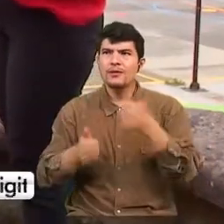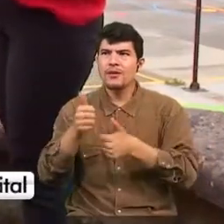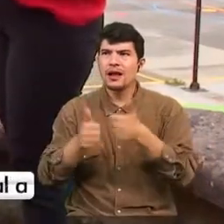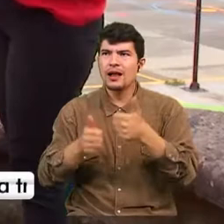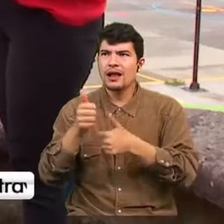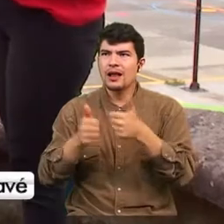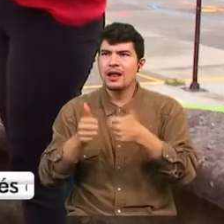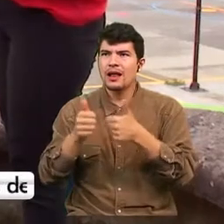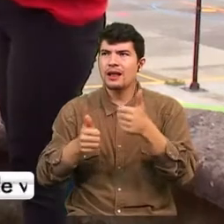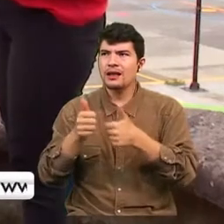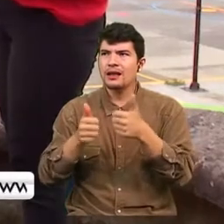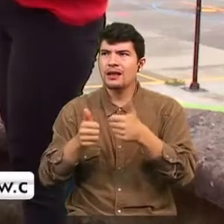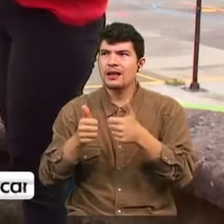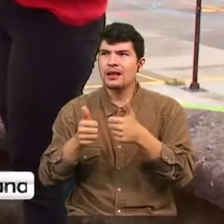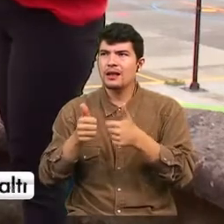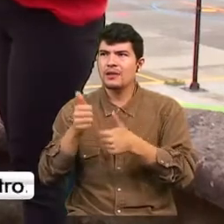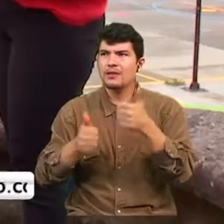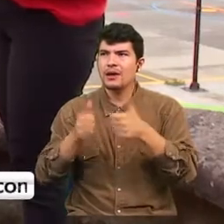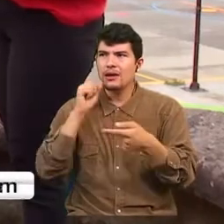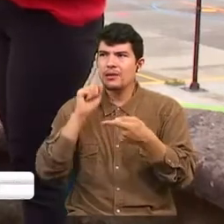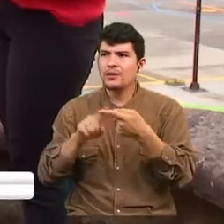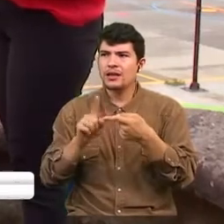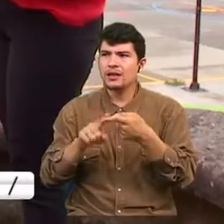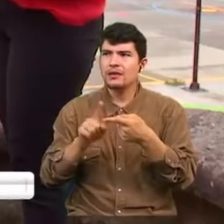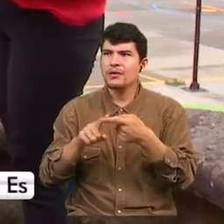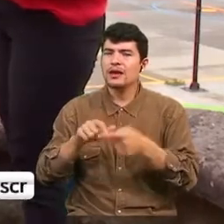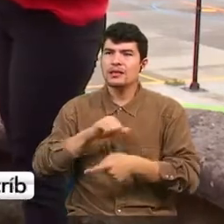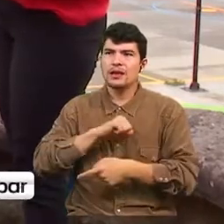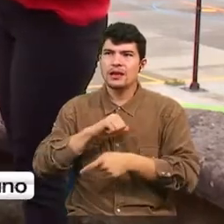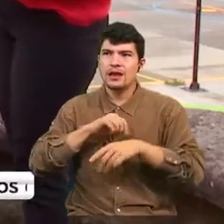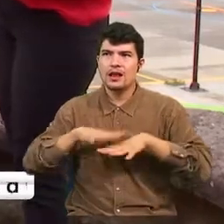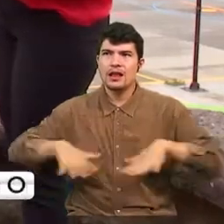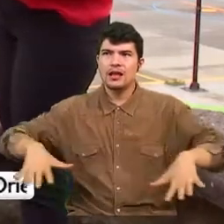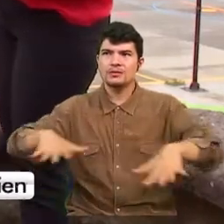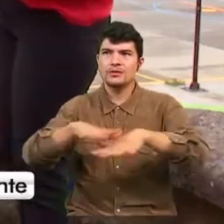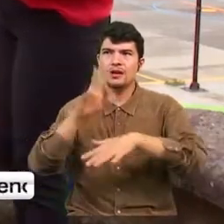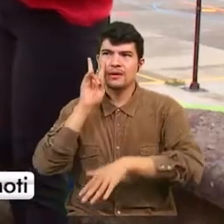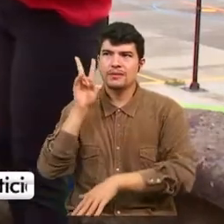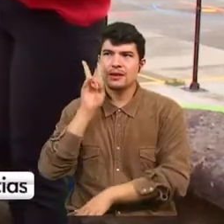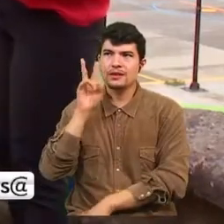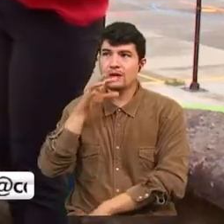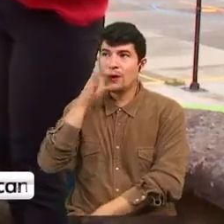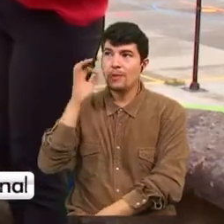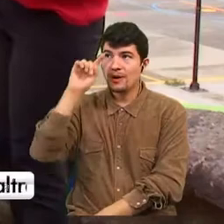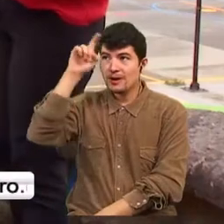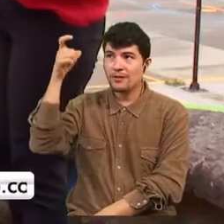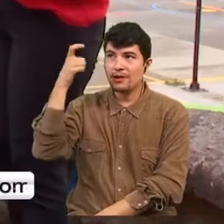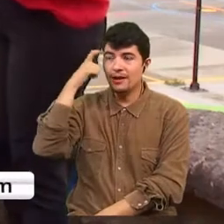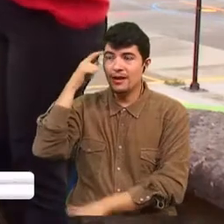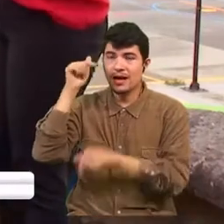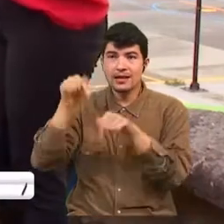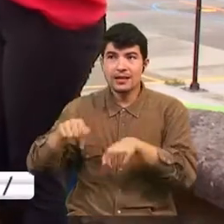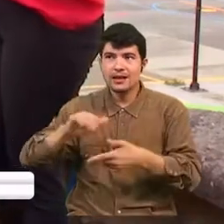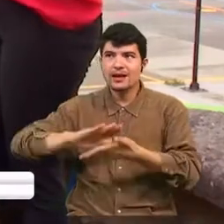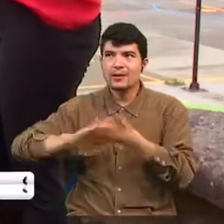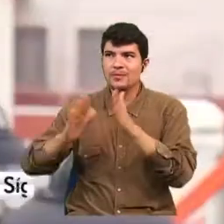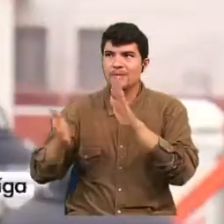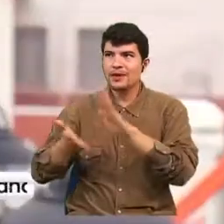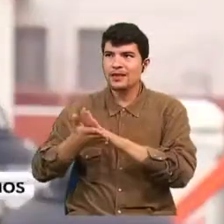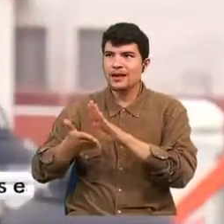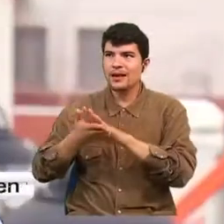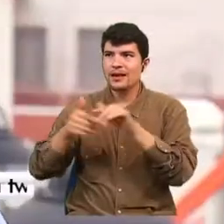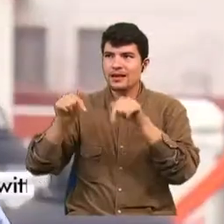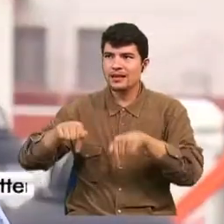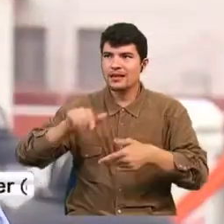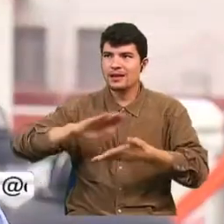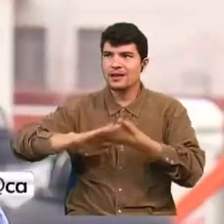que es la carta de presentación de nuestro municipio, es tener unas zonas verdes y esto el señor gobernador hoy a la comunidad jesusmariense,